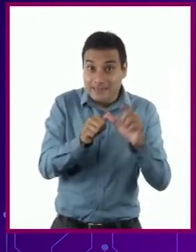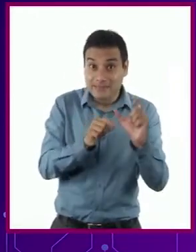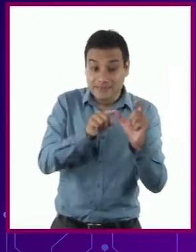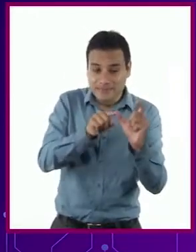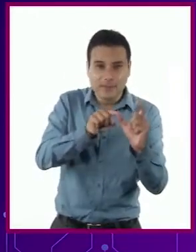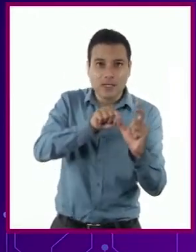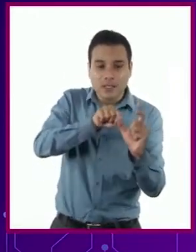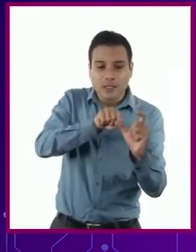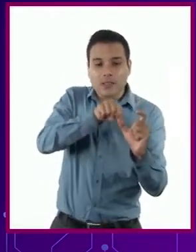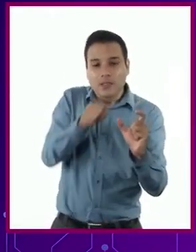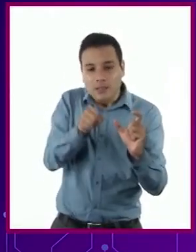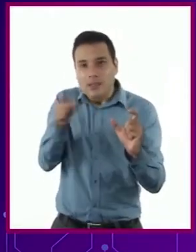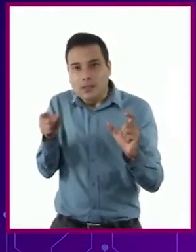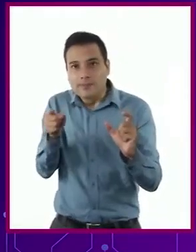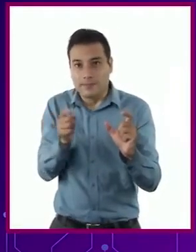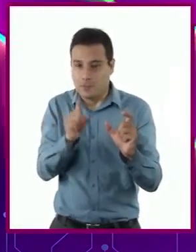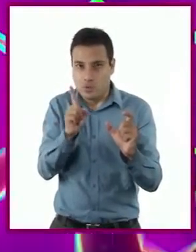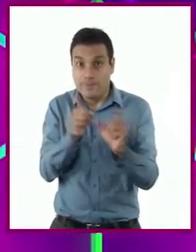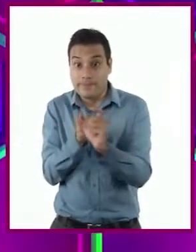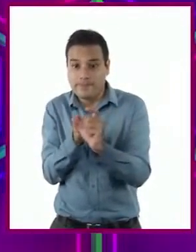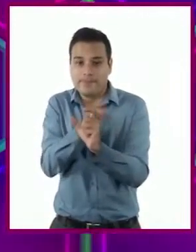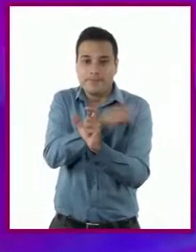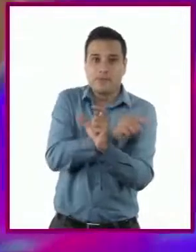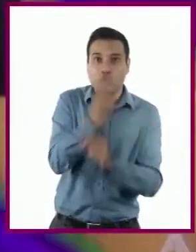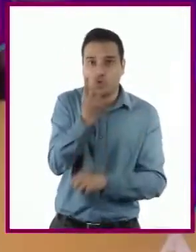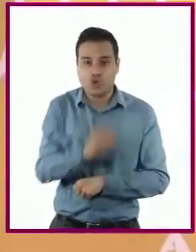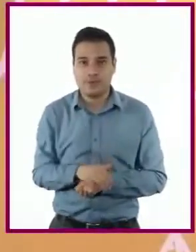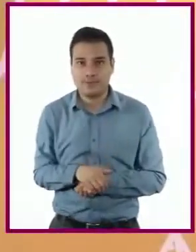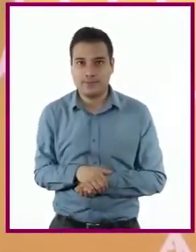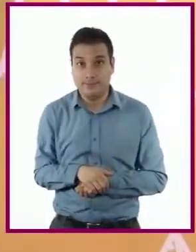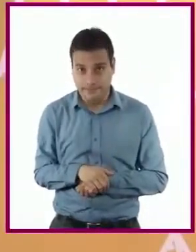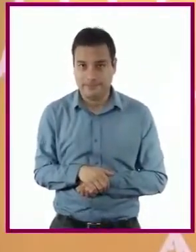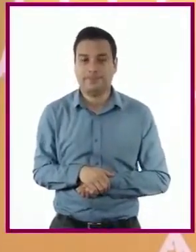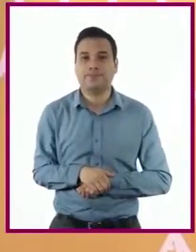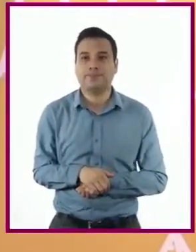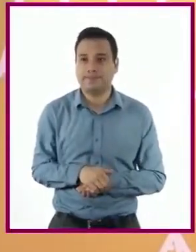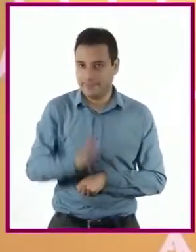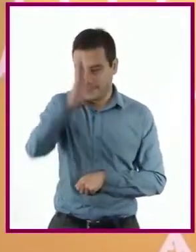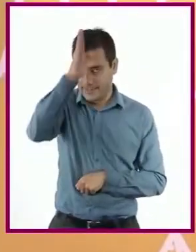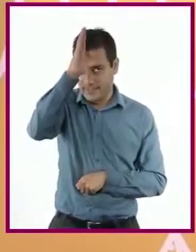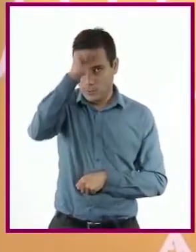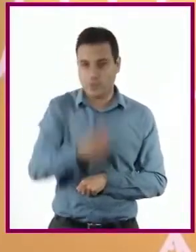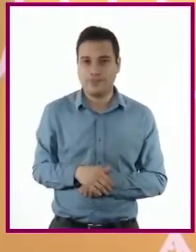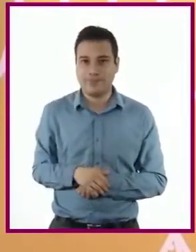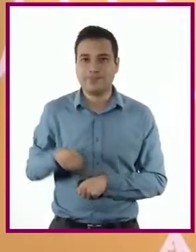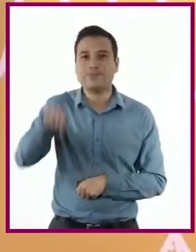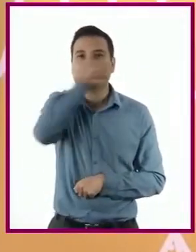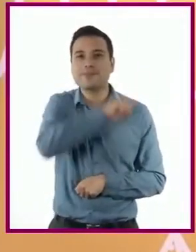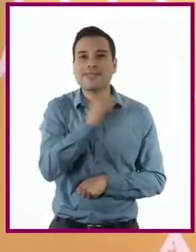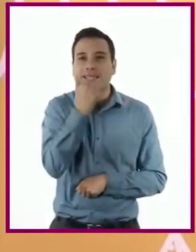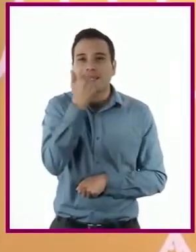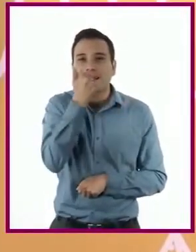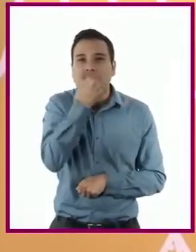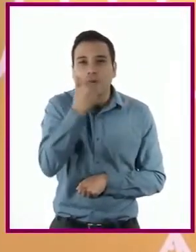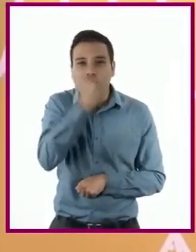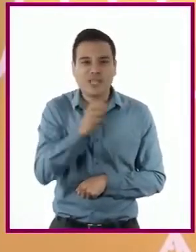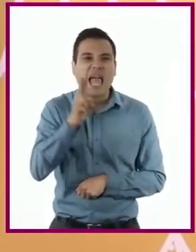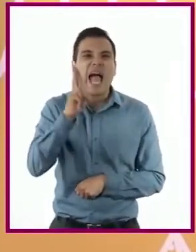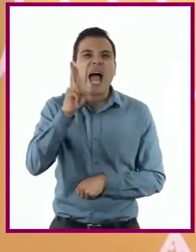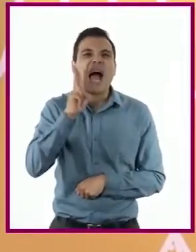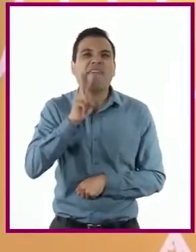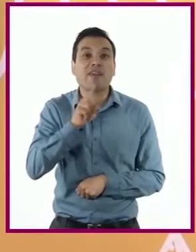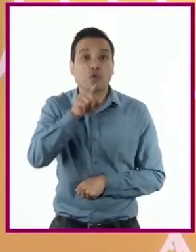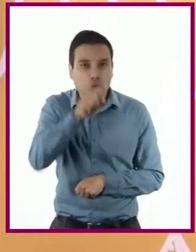2 lugares atrás en el abecedario. De acuerdo, Leslie. Las alumnas y los alumnos pueden apoyarse